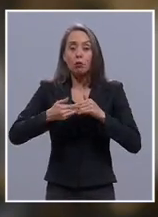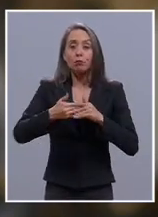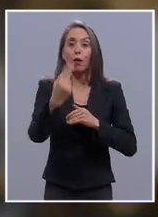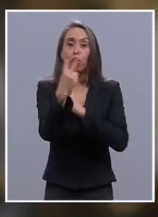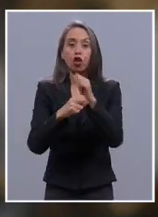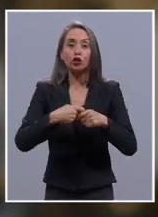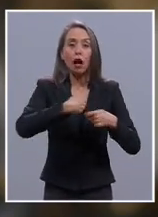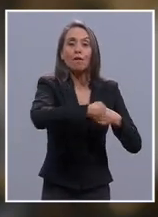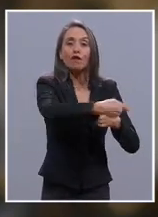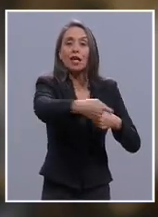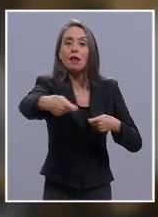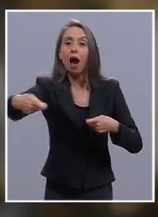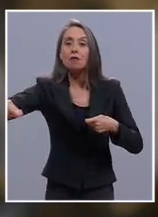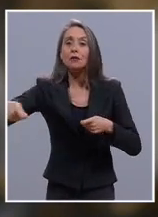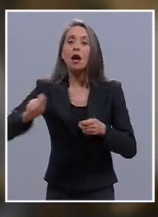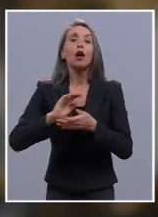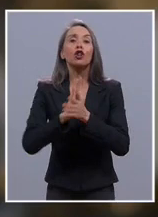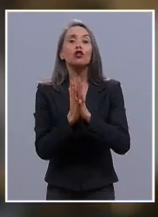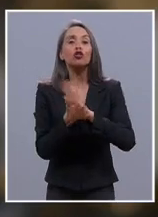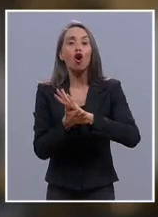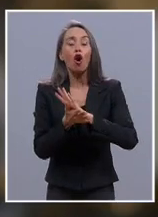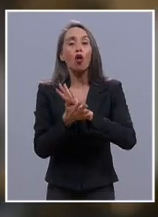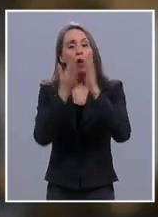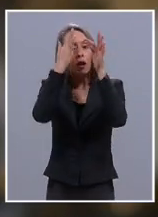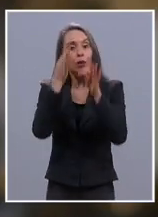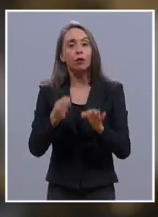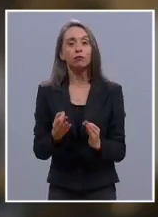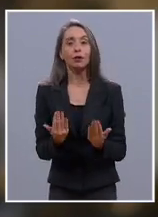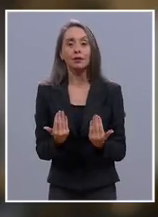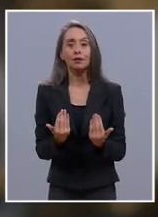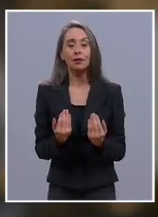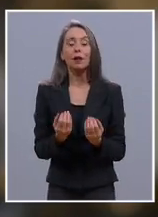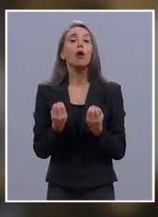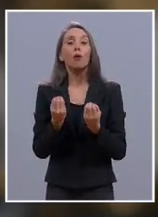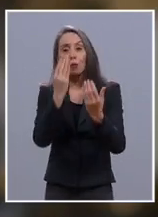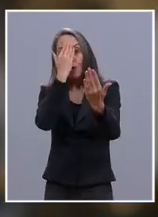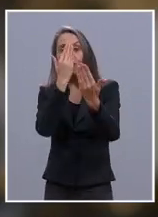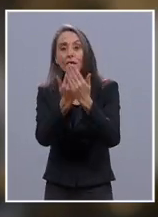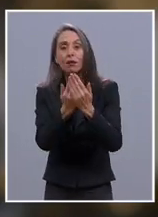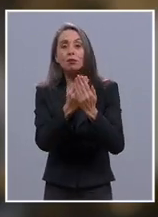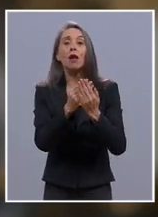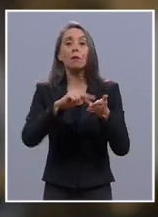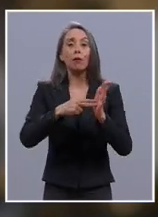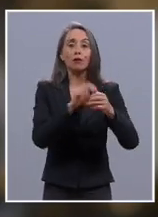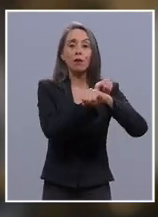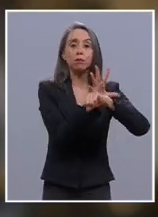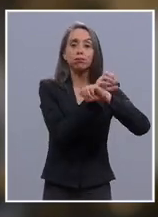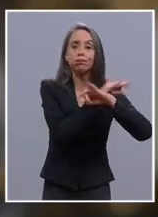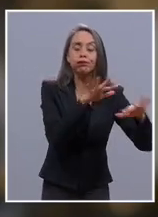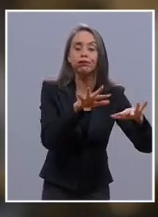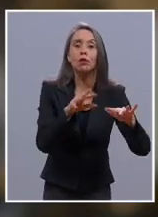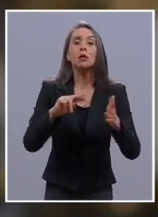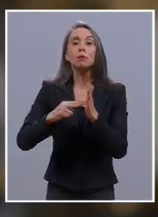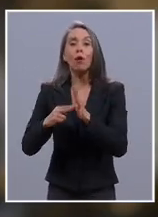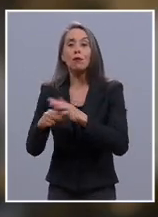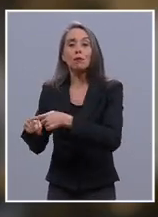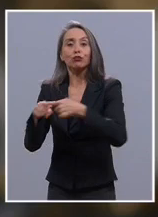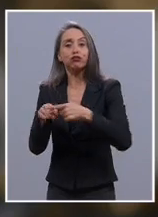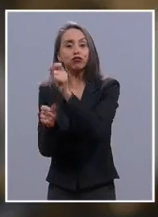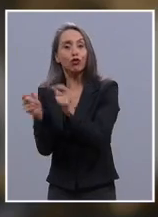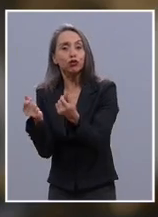próximos dos años todas las medidas necesarias para enfrentar estas pandemias y para proteger su salud